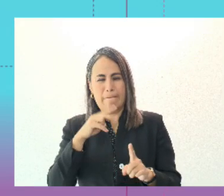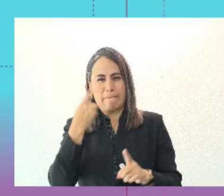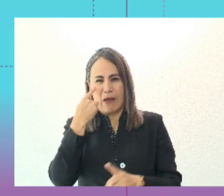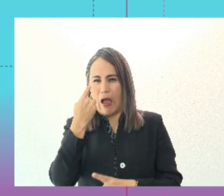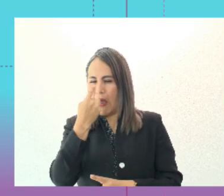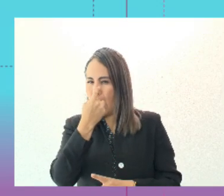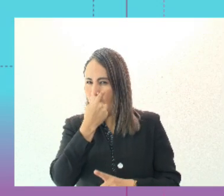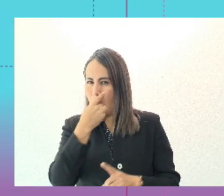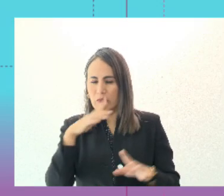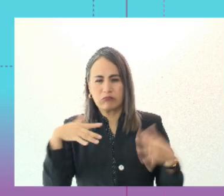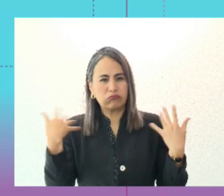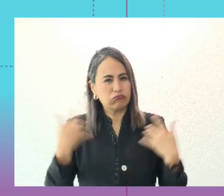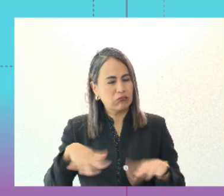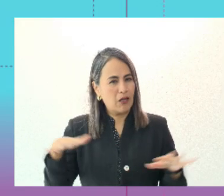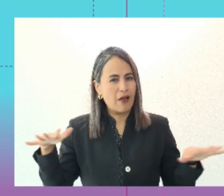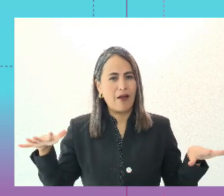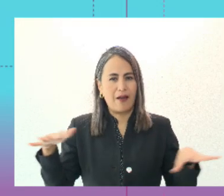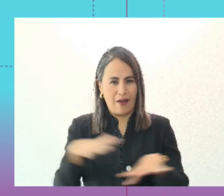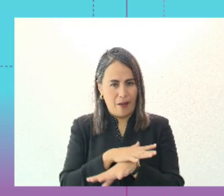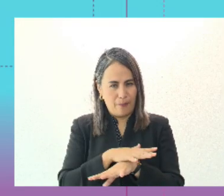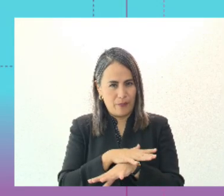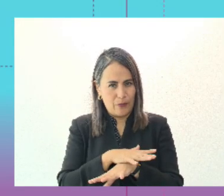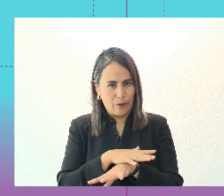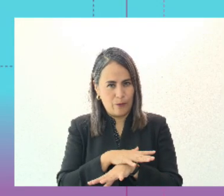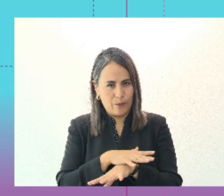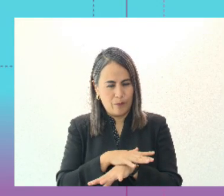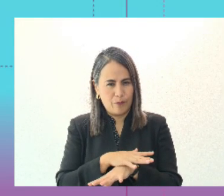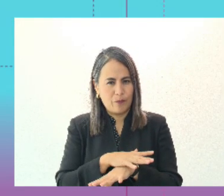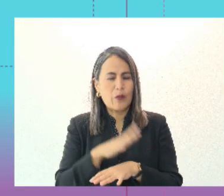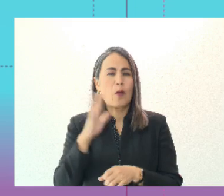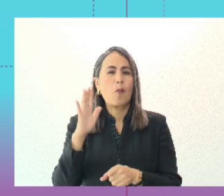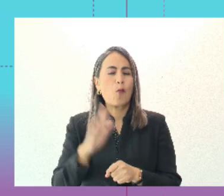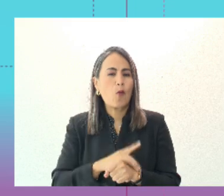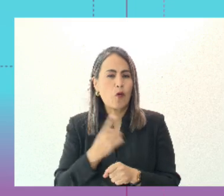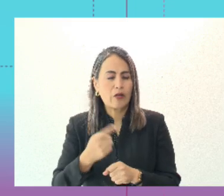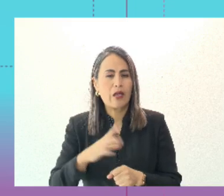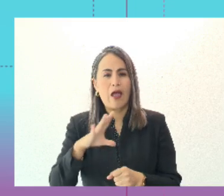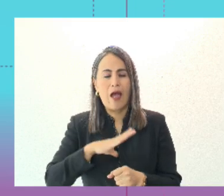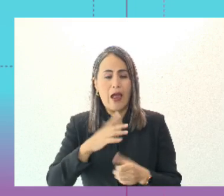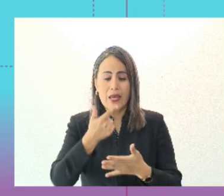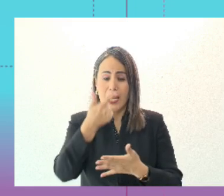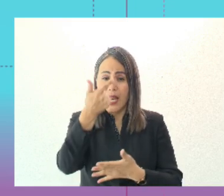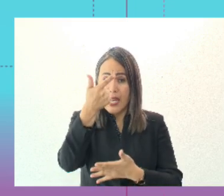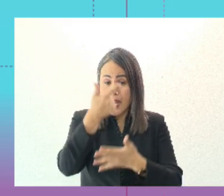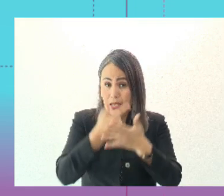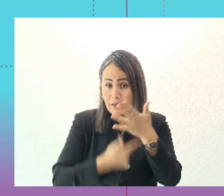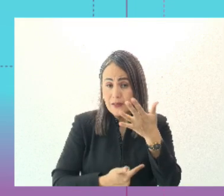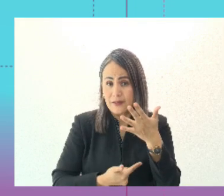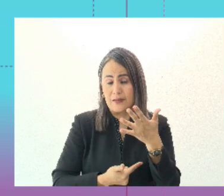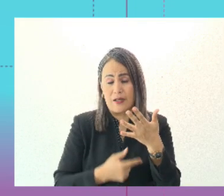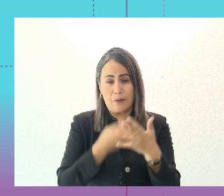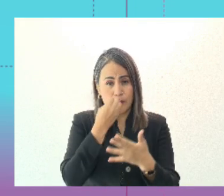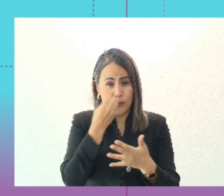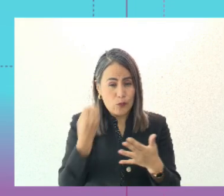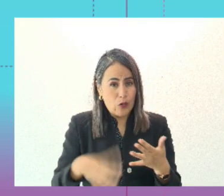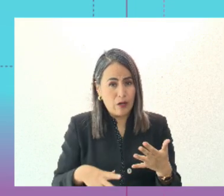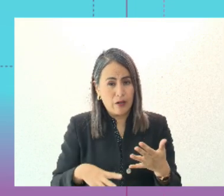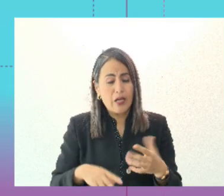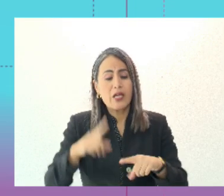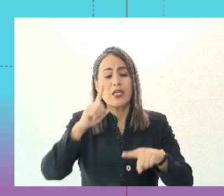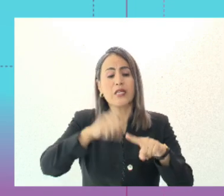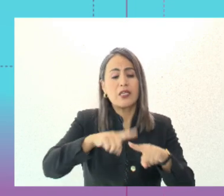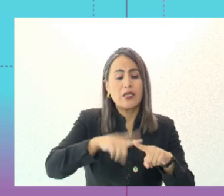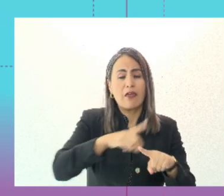de una manera extraordinaria. ¿Por qué? Porque es un catálogo bellísimo en donde te dice quién tiene que